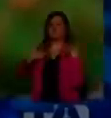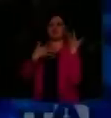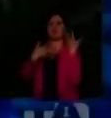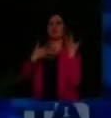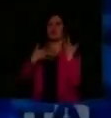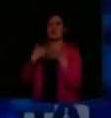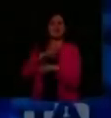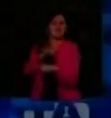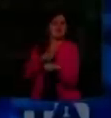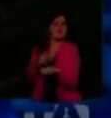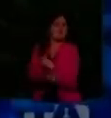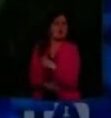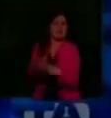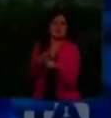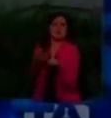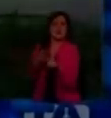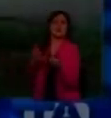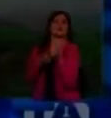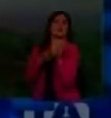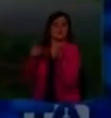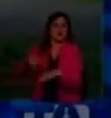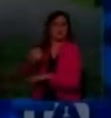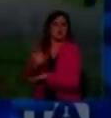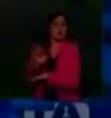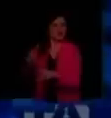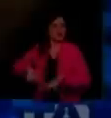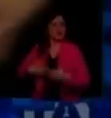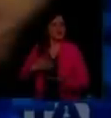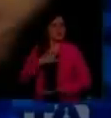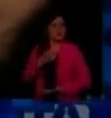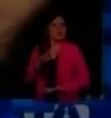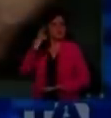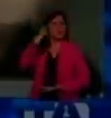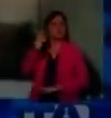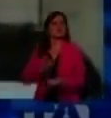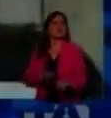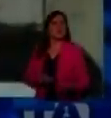volverse común en otros países, como lo está pasando ahora en Ecuador, ¿qué te pasa por la mente?